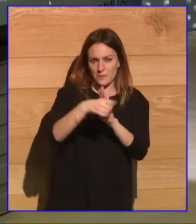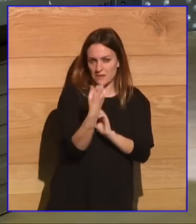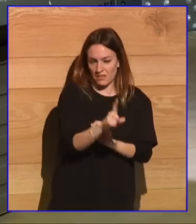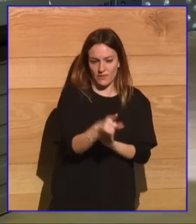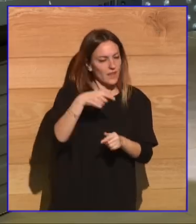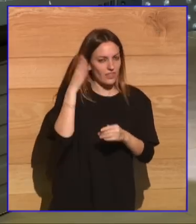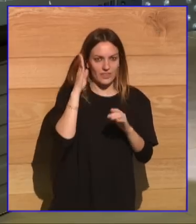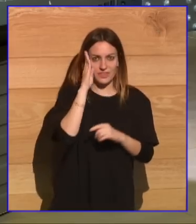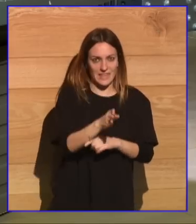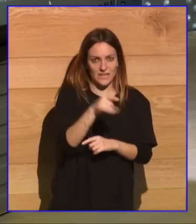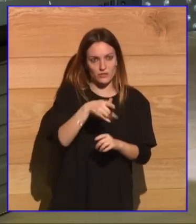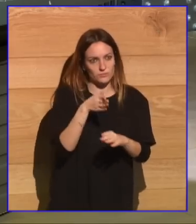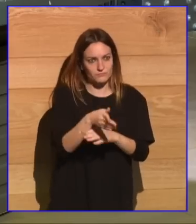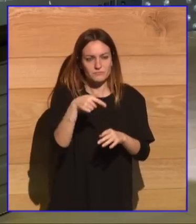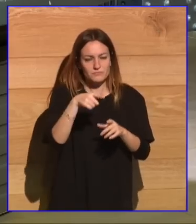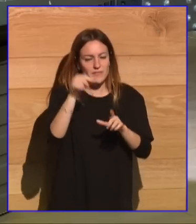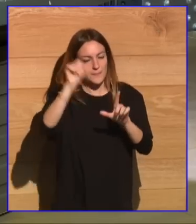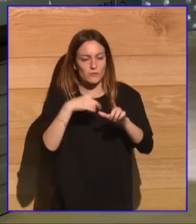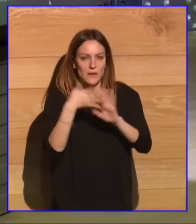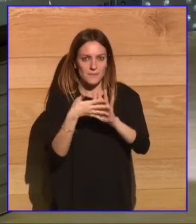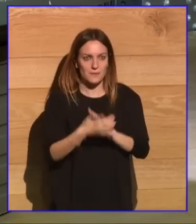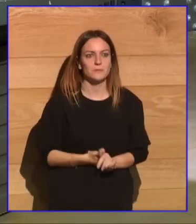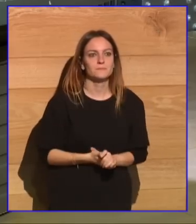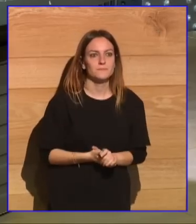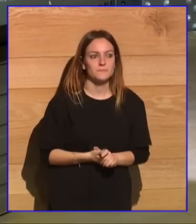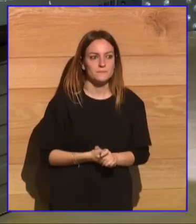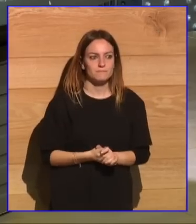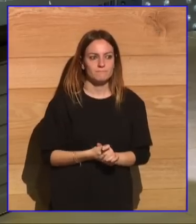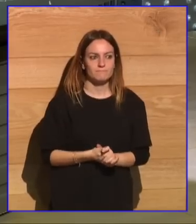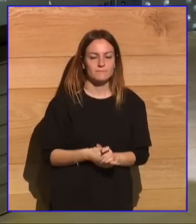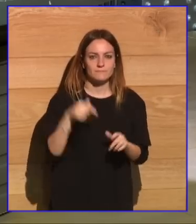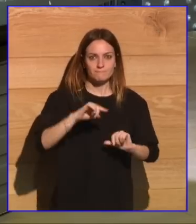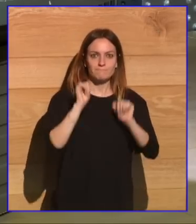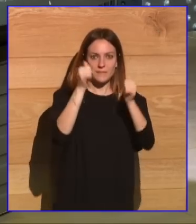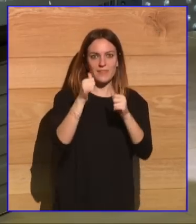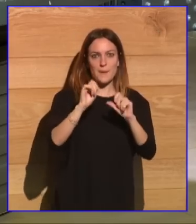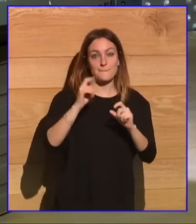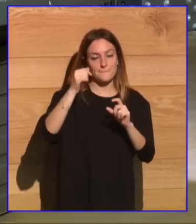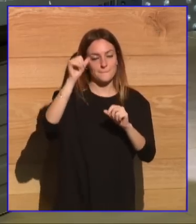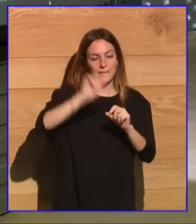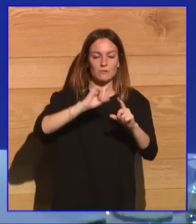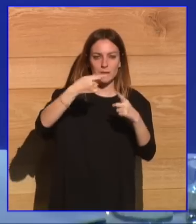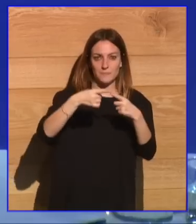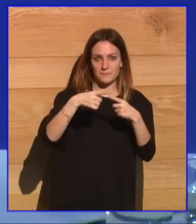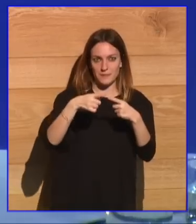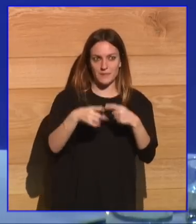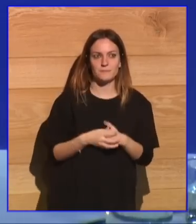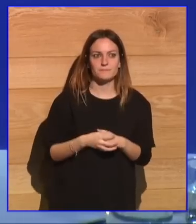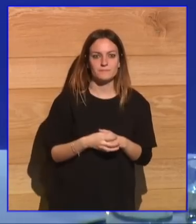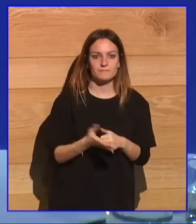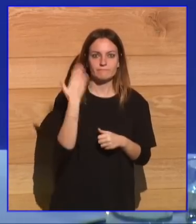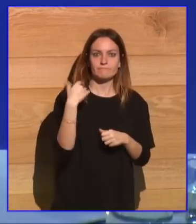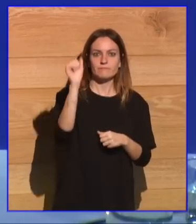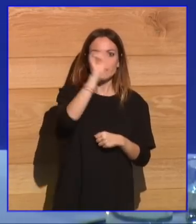Cansado y vamos directos Venga, vamos, atajemos. y vamos al lío. Pues vamos con la primera, que se estrena